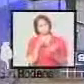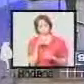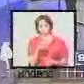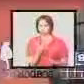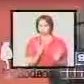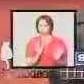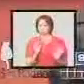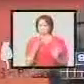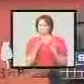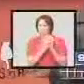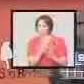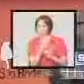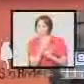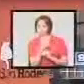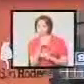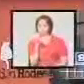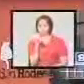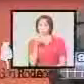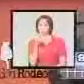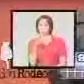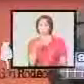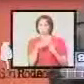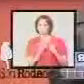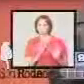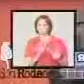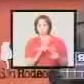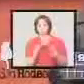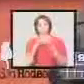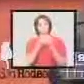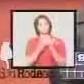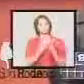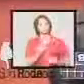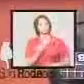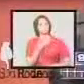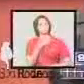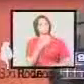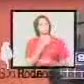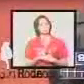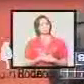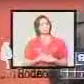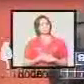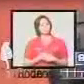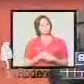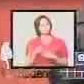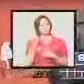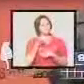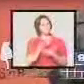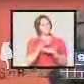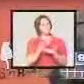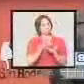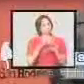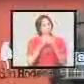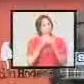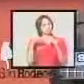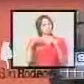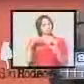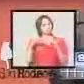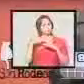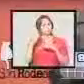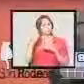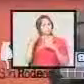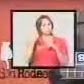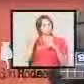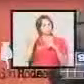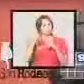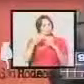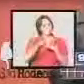clase social tiene el bono, no hay ningún problema. La clase media, pero me gustaría saber para el banco cuál es la clase media. A partir de qué salario